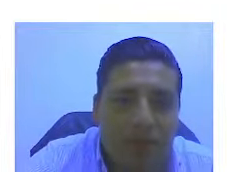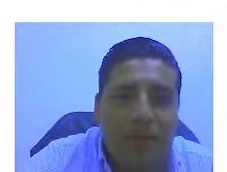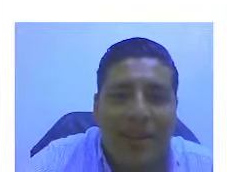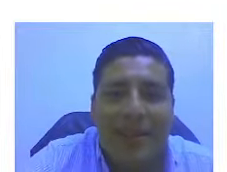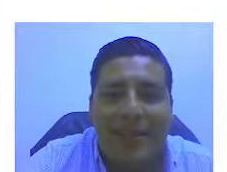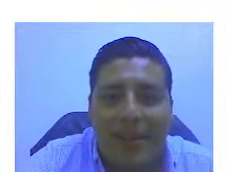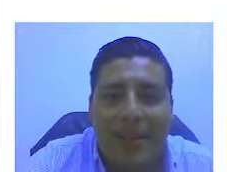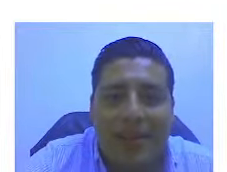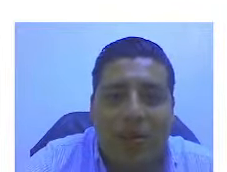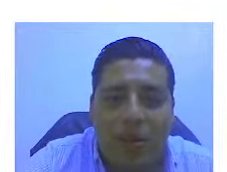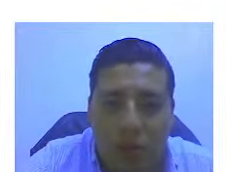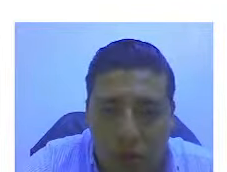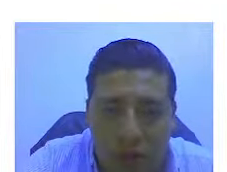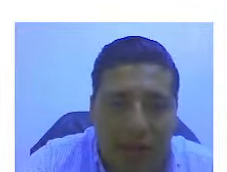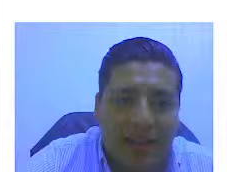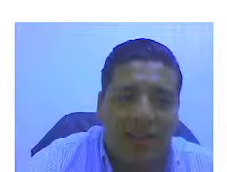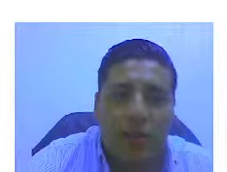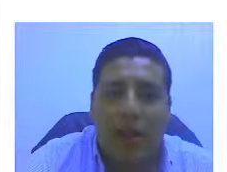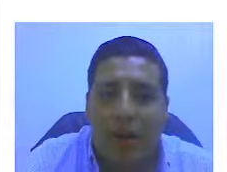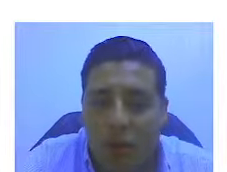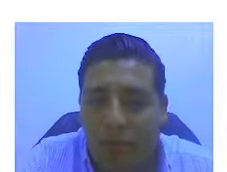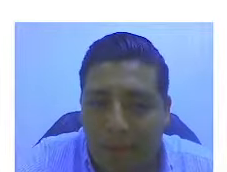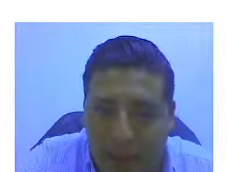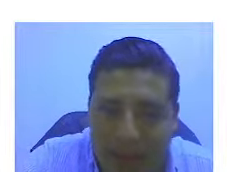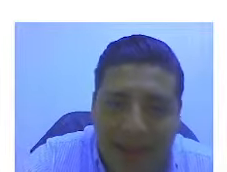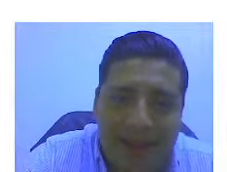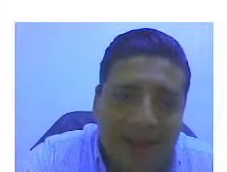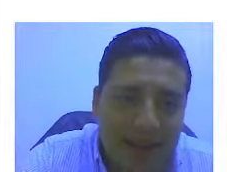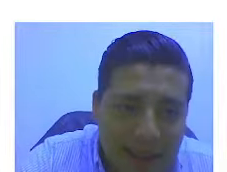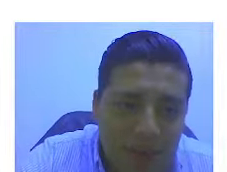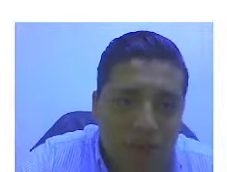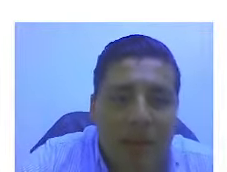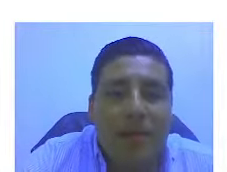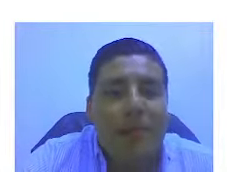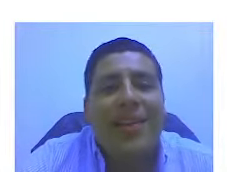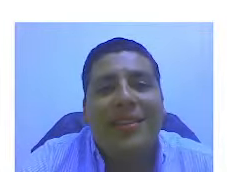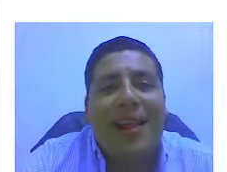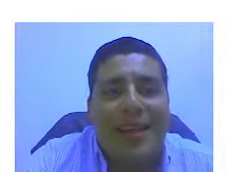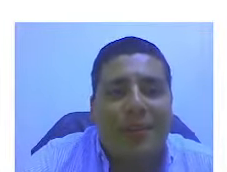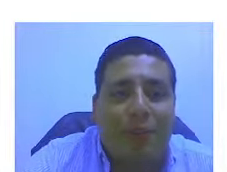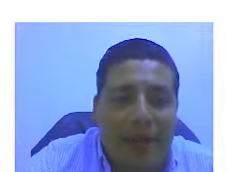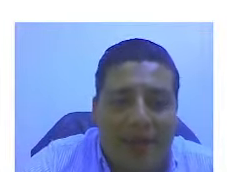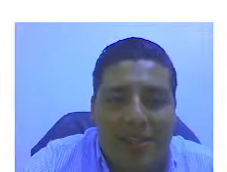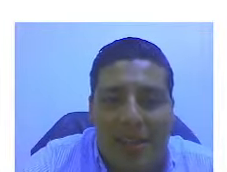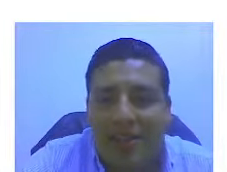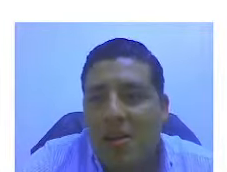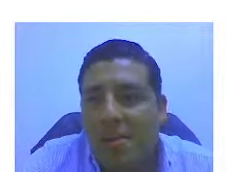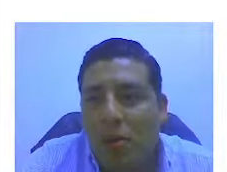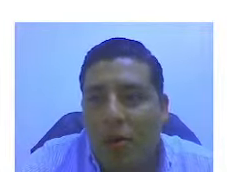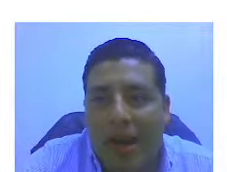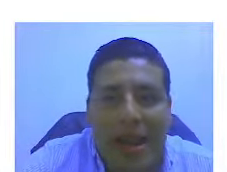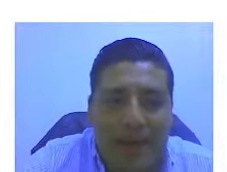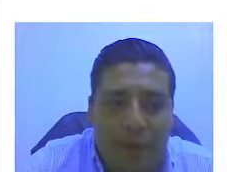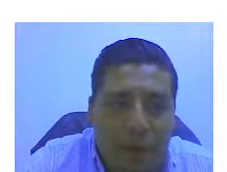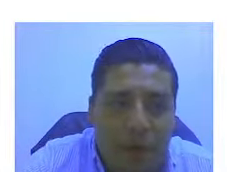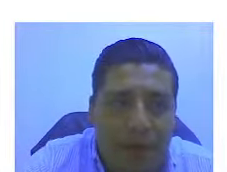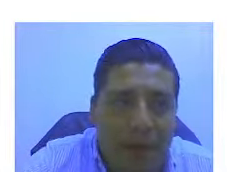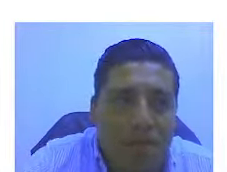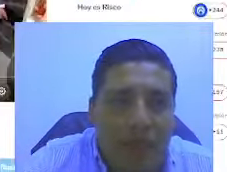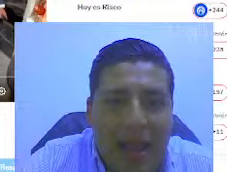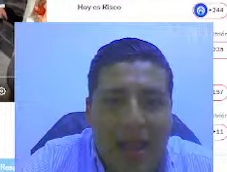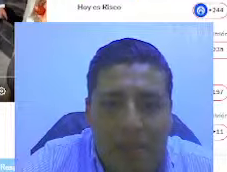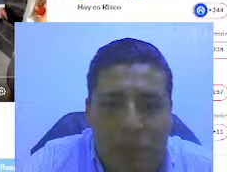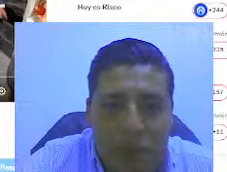información y es que el día de hoy Noroña recibió a Norma piña en el senado pese a las diferencias por la